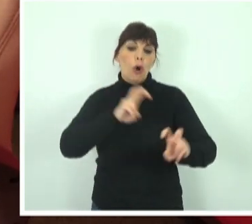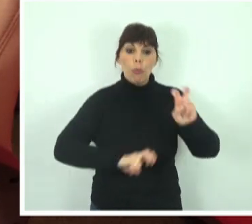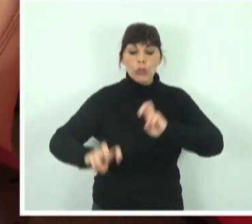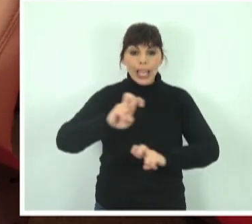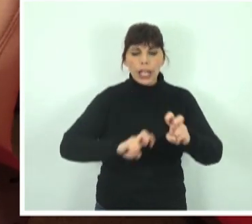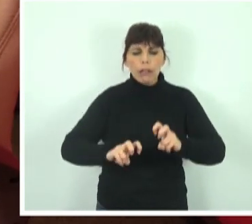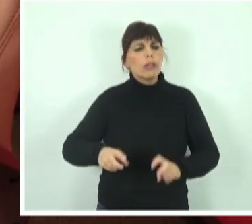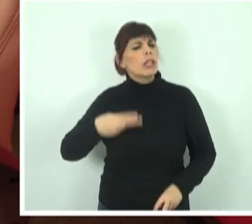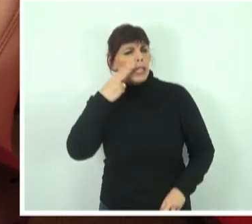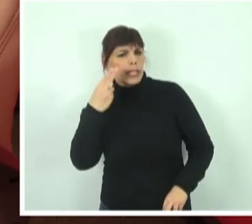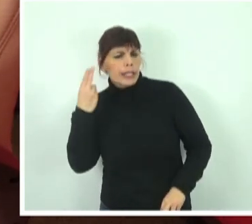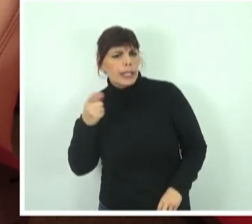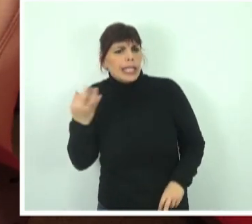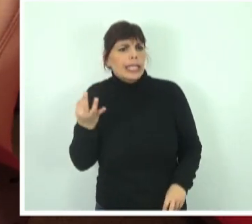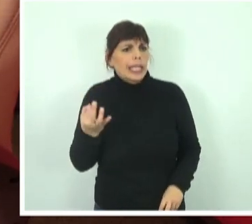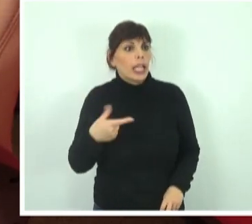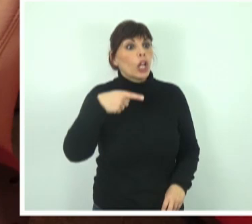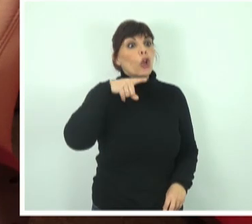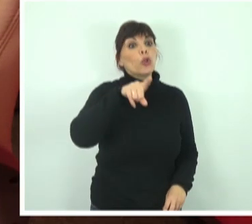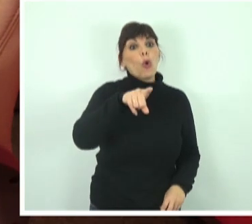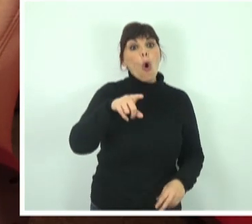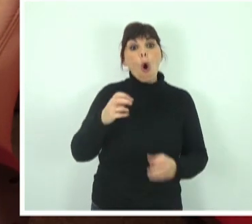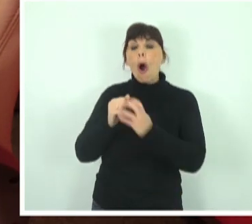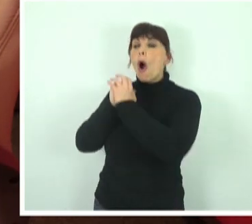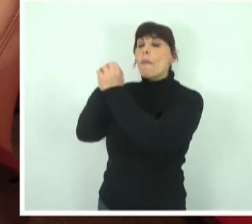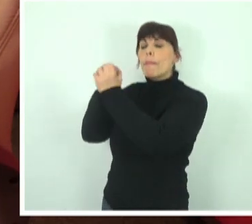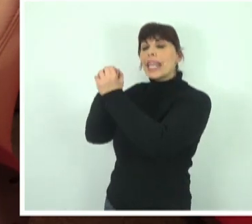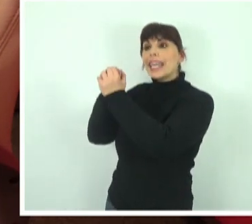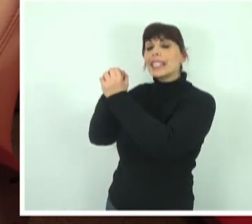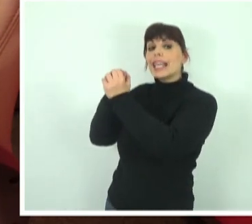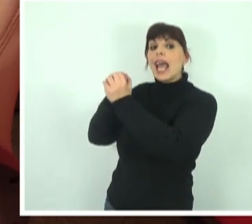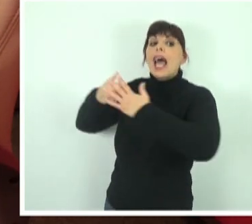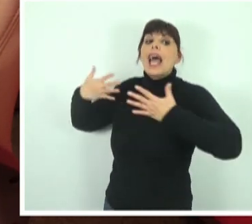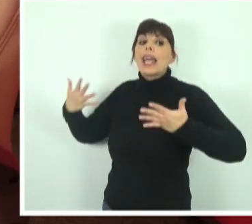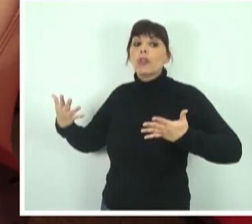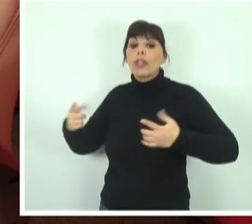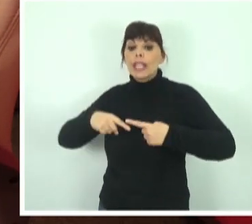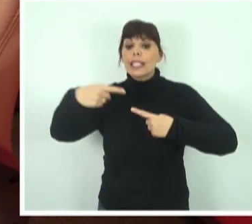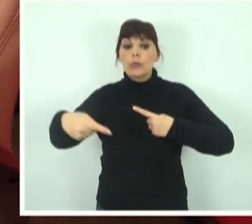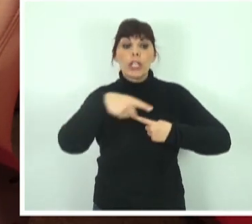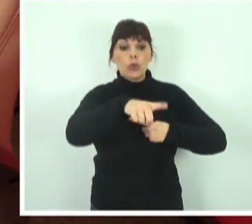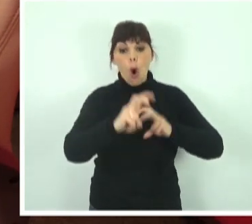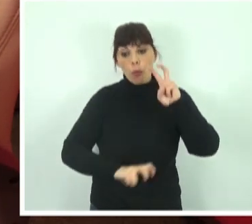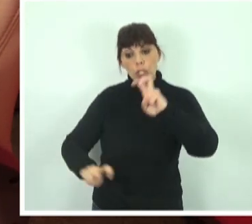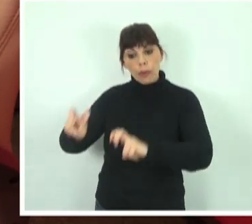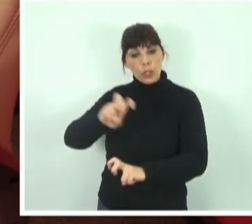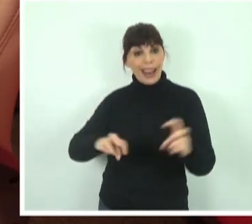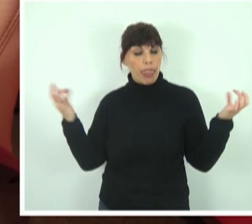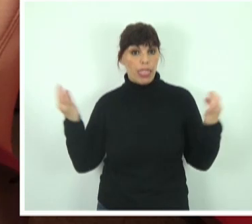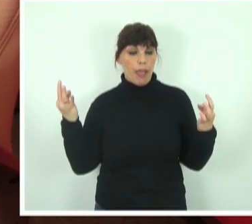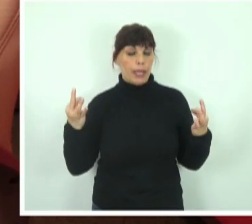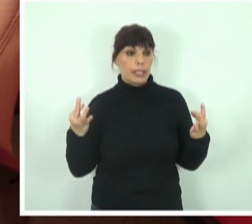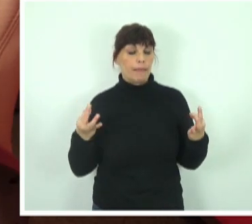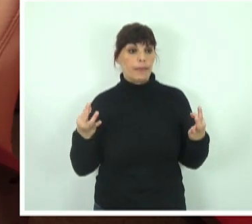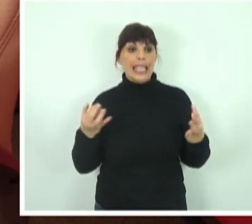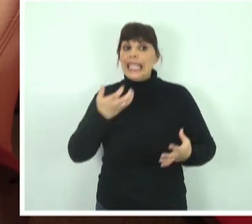pides es lo que tú tienes que buscar. Si tú pides algo y no lo buscas, entonces Dios